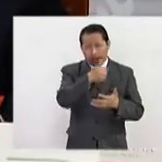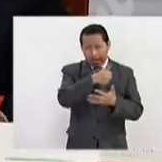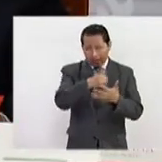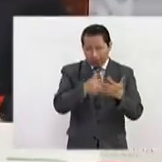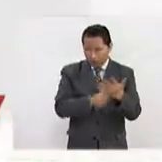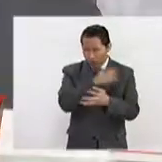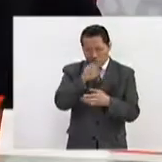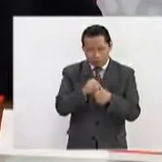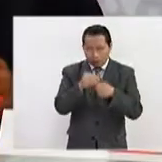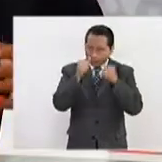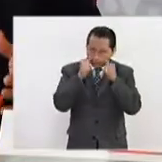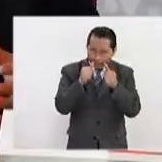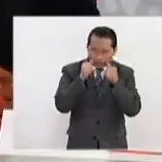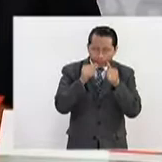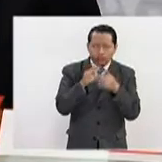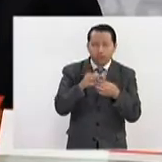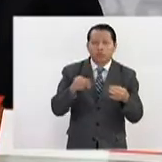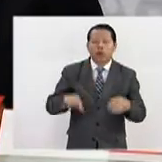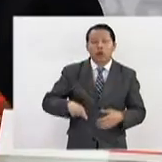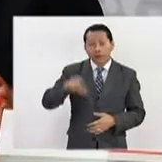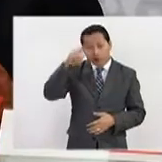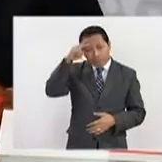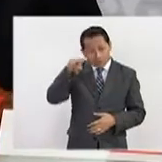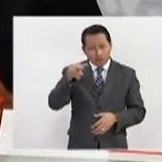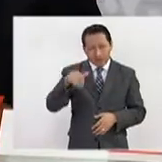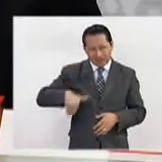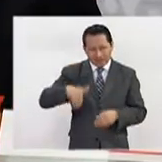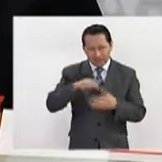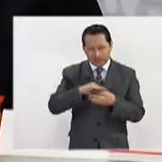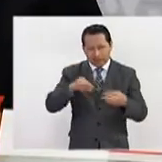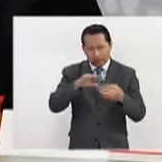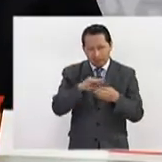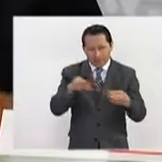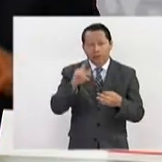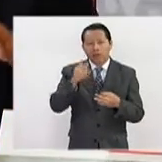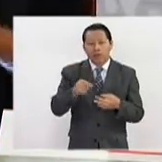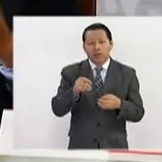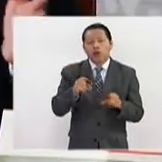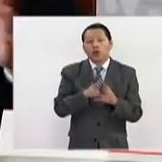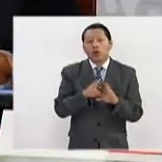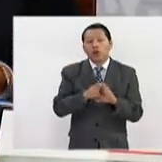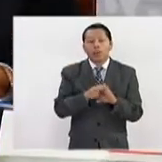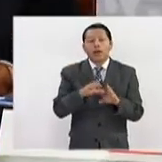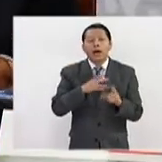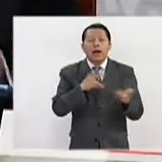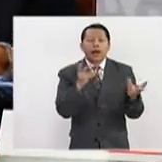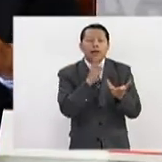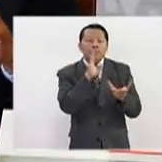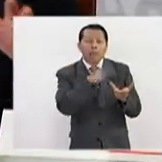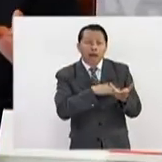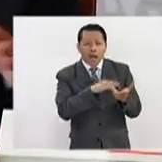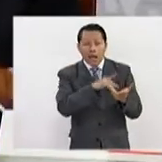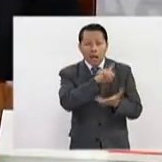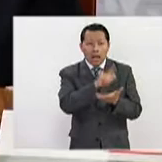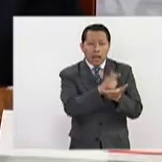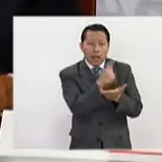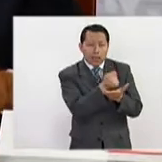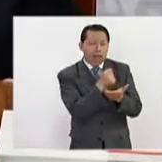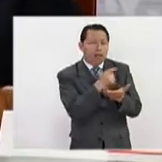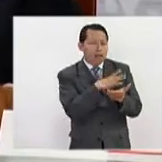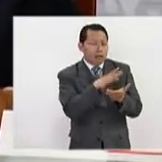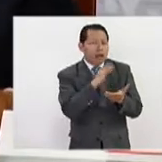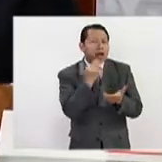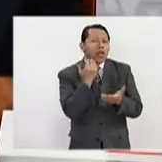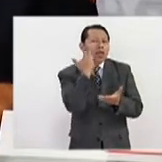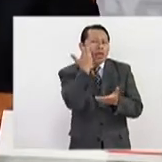casos que se presentan. El gobierno de México, como lo señalé, no pretende condonar delitos, no se está juzgando el delito, se